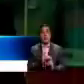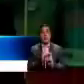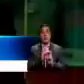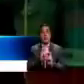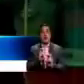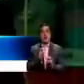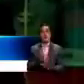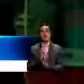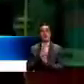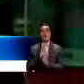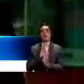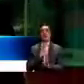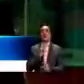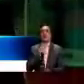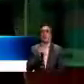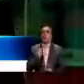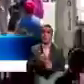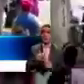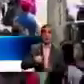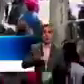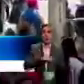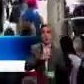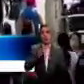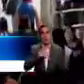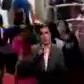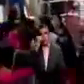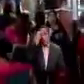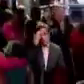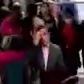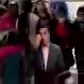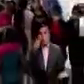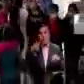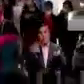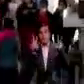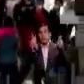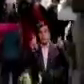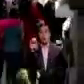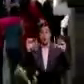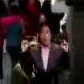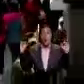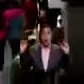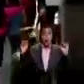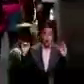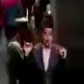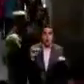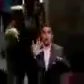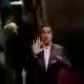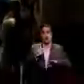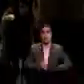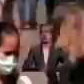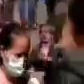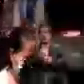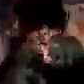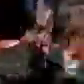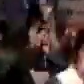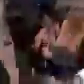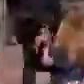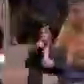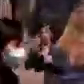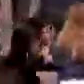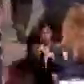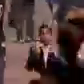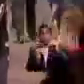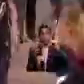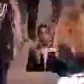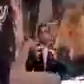de Guayaquil. Nos preocupa enormemente también eso. En otro tema, respecto a las aglomeraciones, las autoridades informaron que los